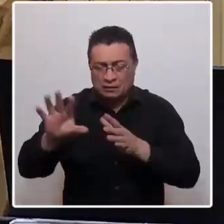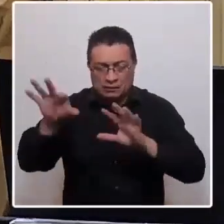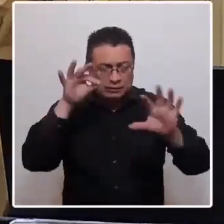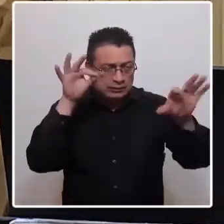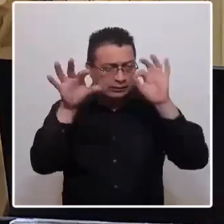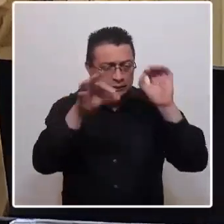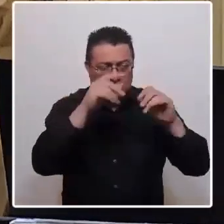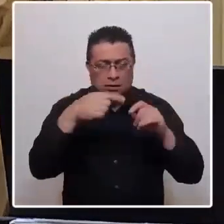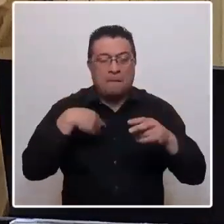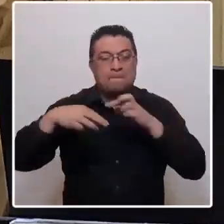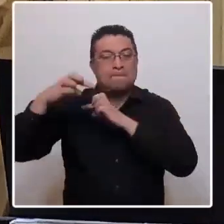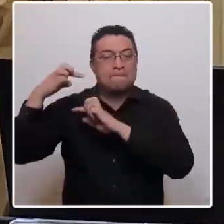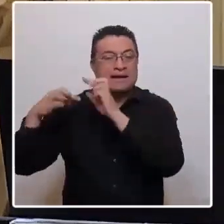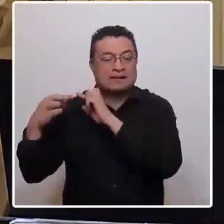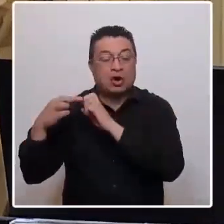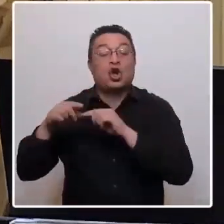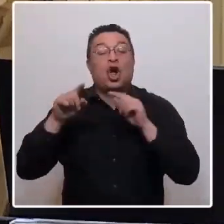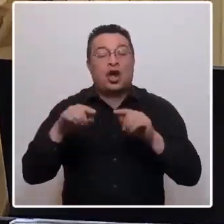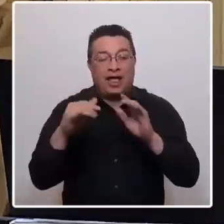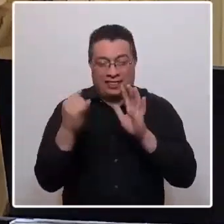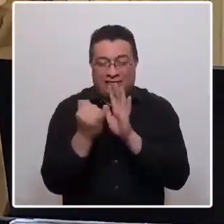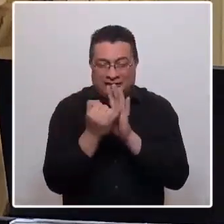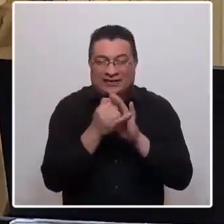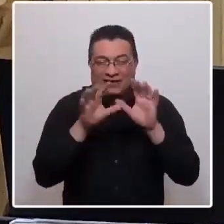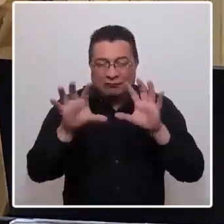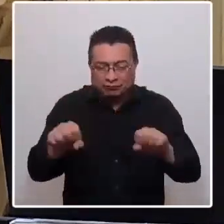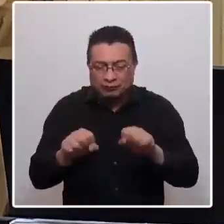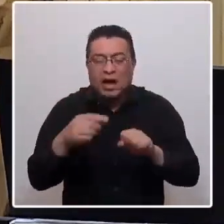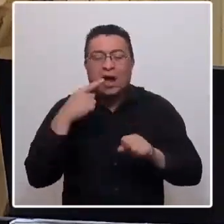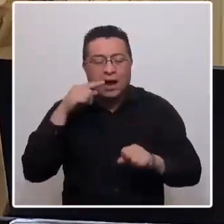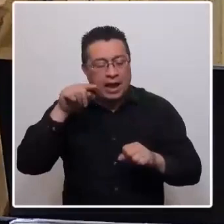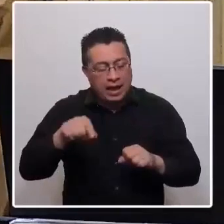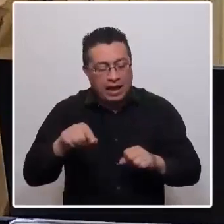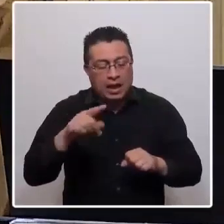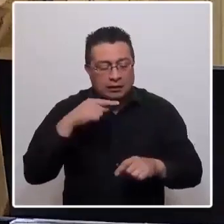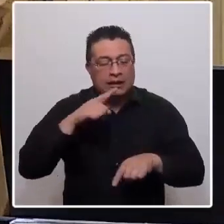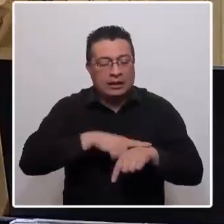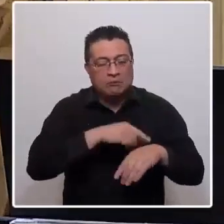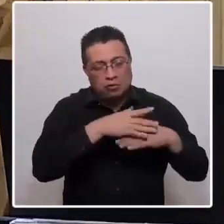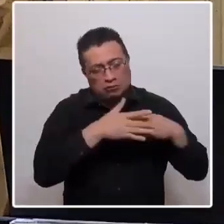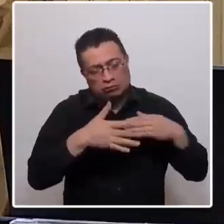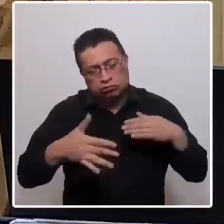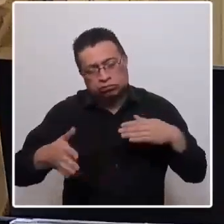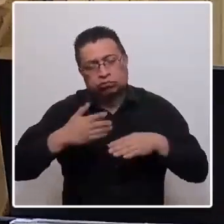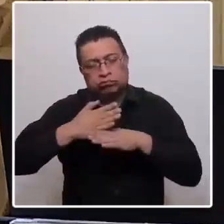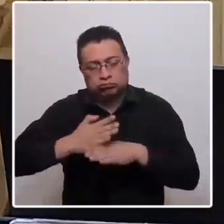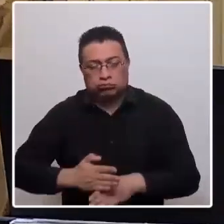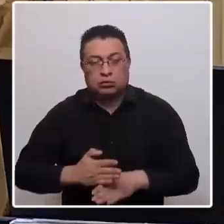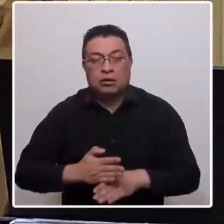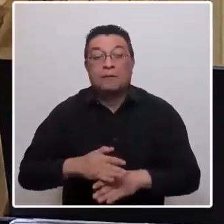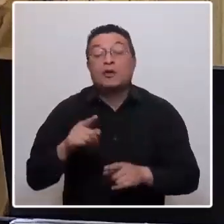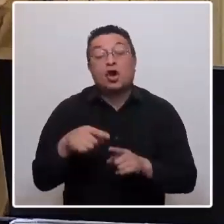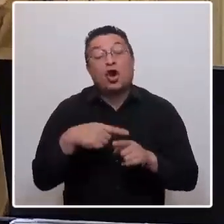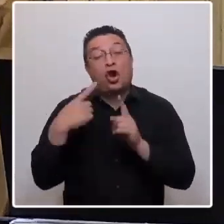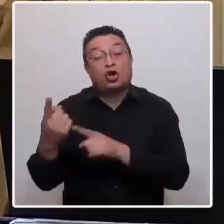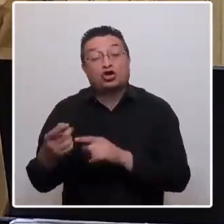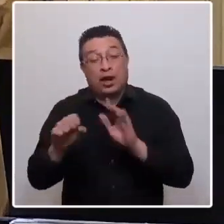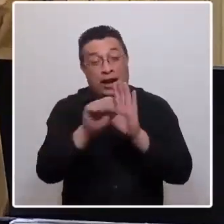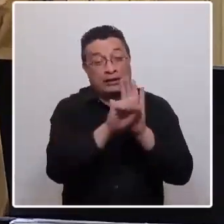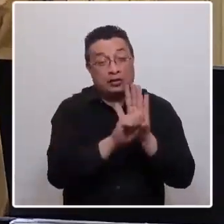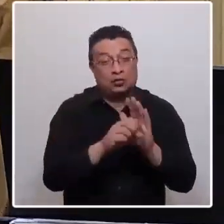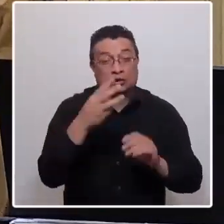para con el patrimonio y por ende en acciones y procesos que se van a mantener a lo largo del tiempo. Por otro lado, el artículo